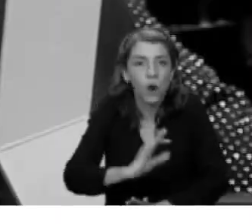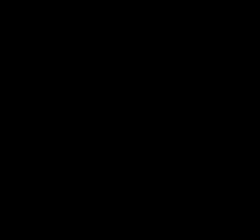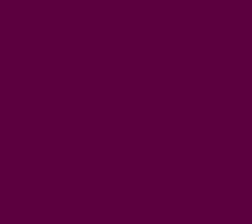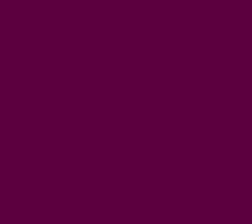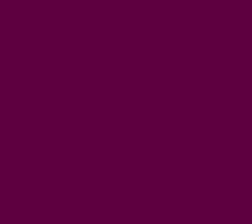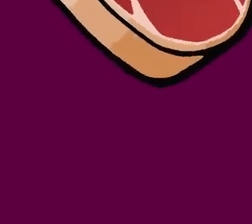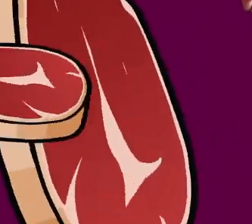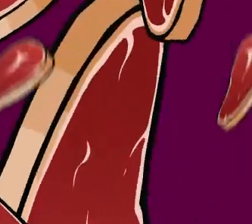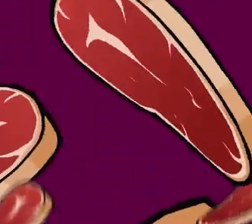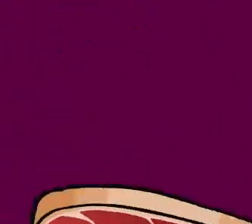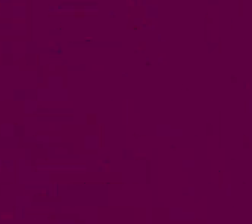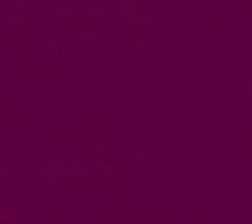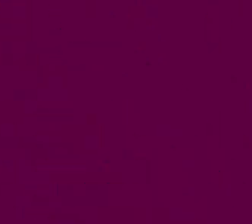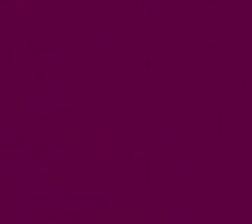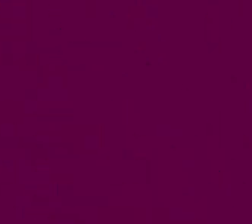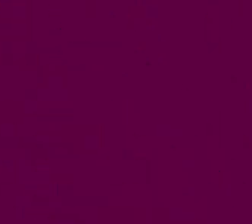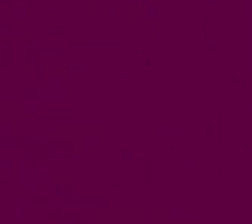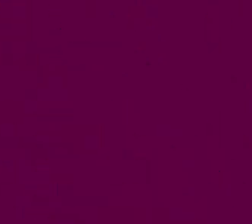100 mil millones de dólares.